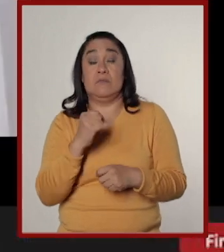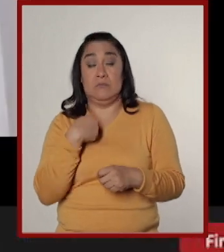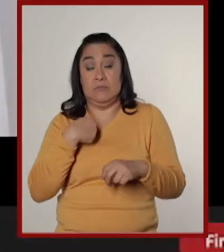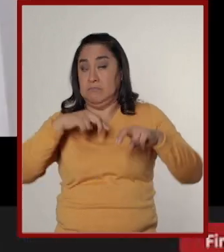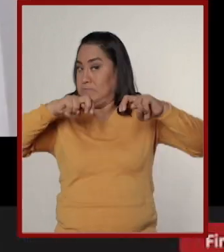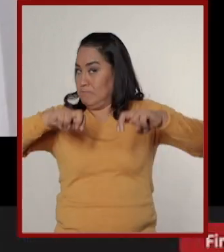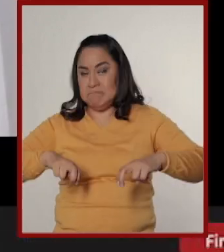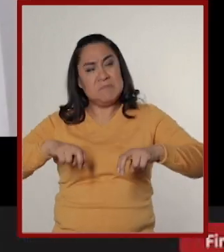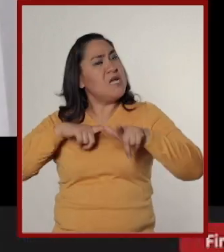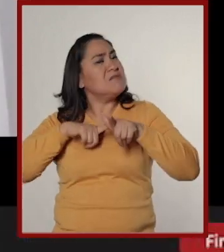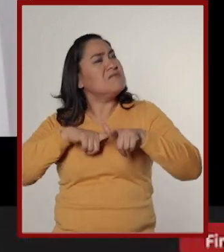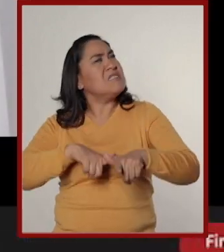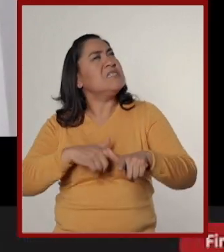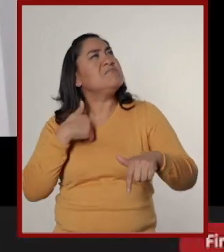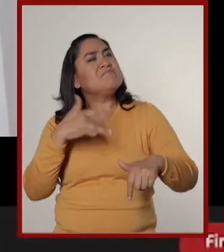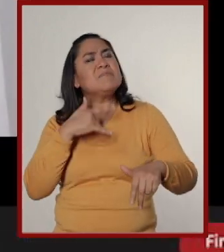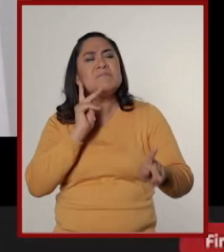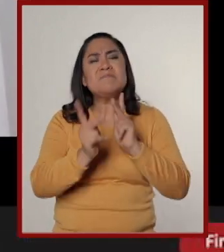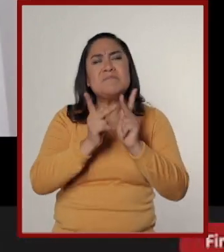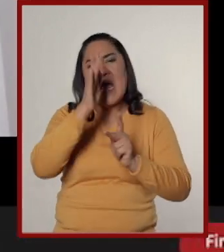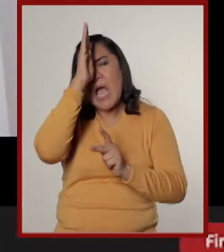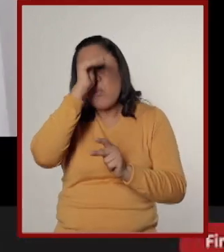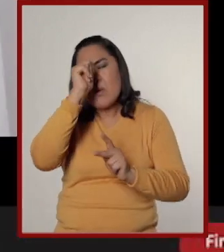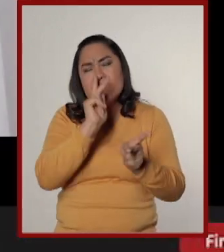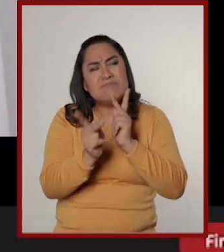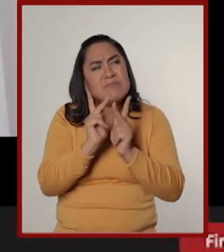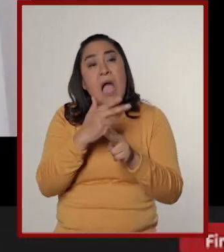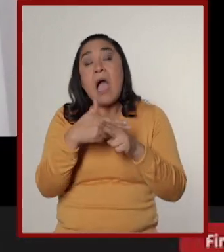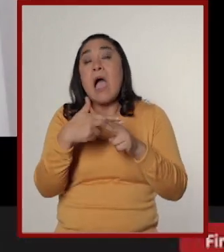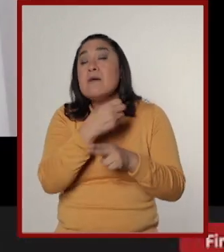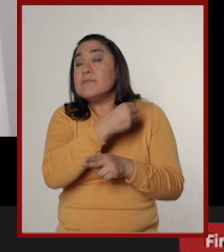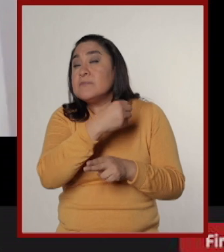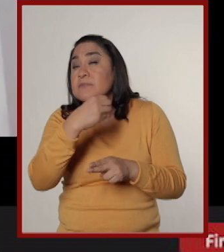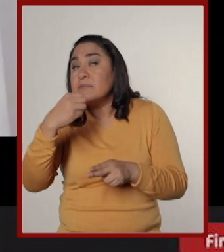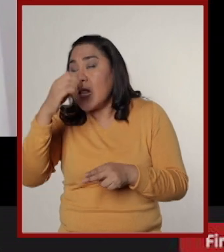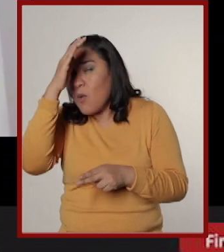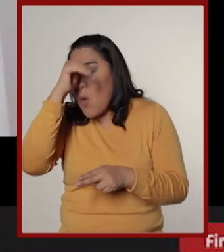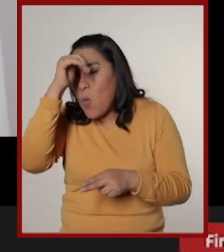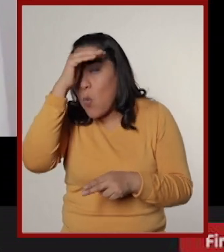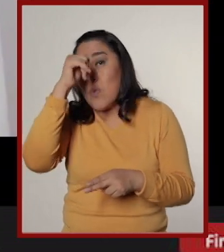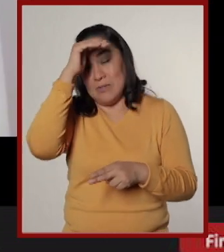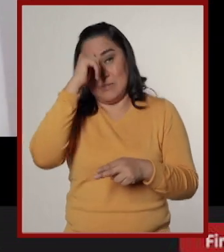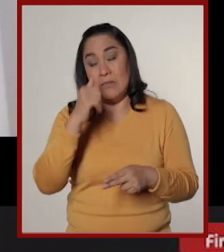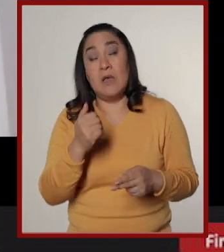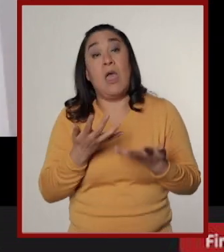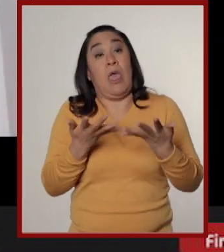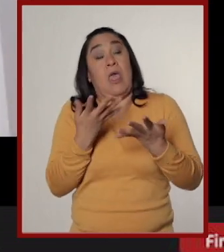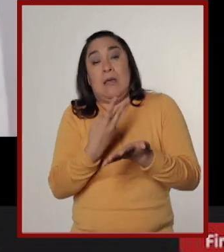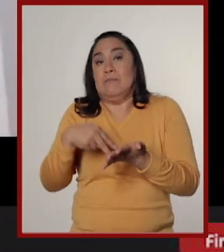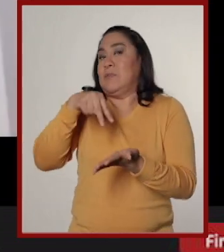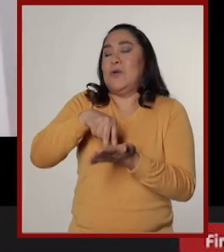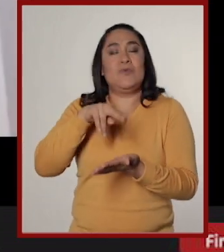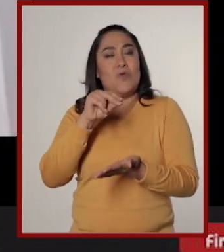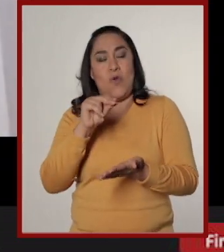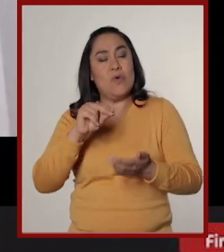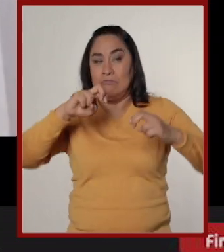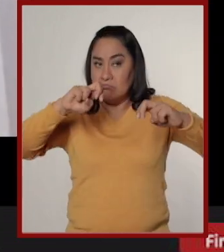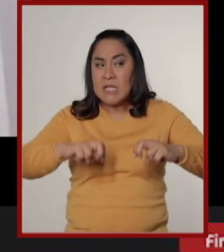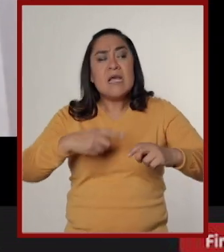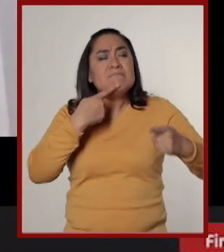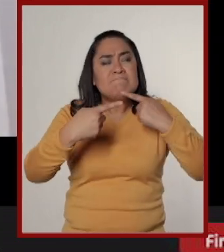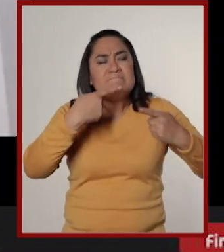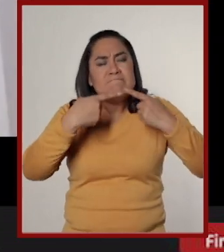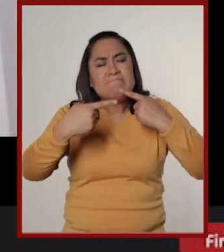la habilidad que tú has visto que se ha perdido en el terreno emocional con las nuevas tecnologías? Pues mira, yo